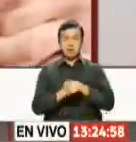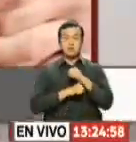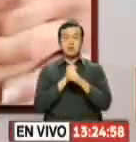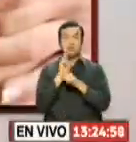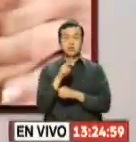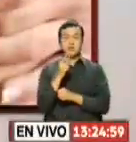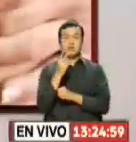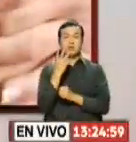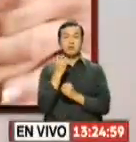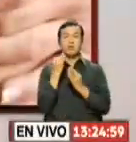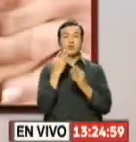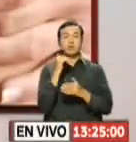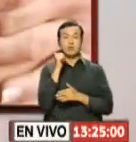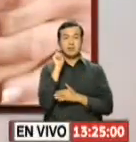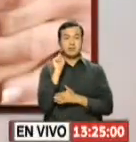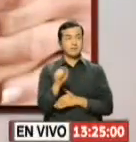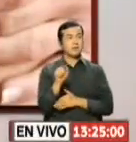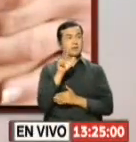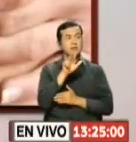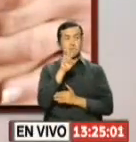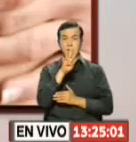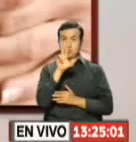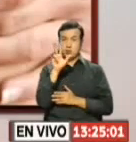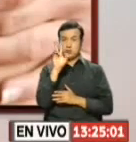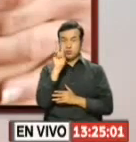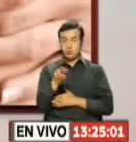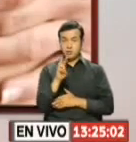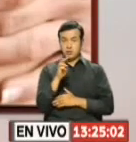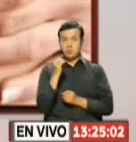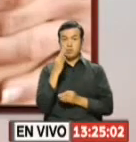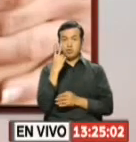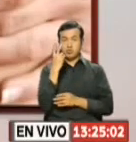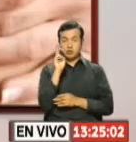2015 10.343, en el 2016